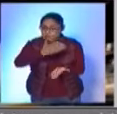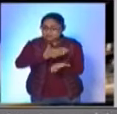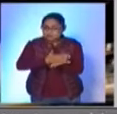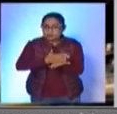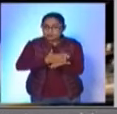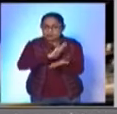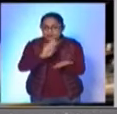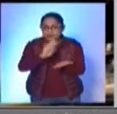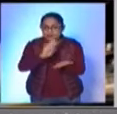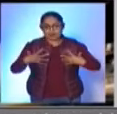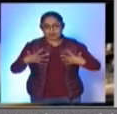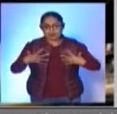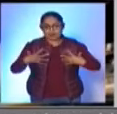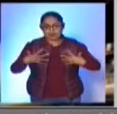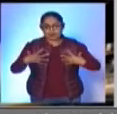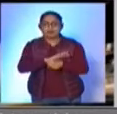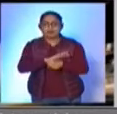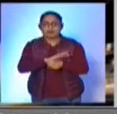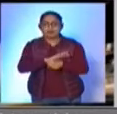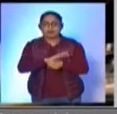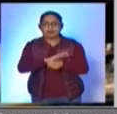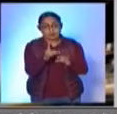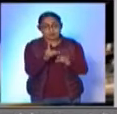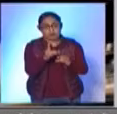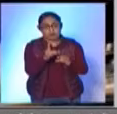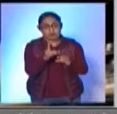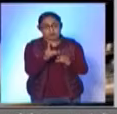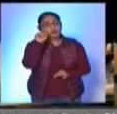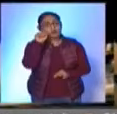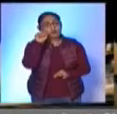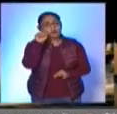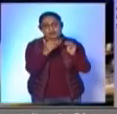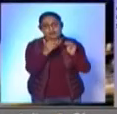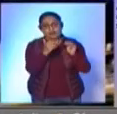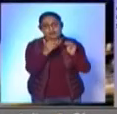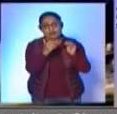es importante que te quedes en tu casa.